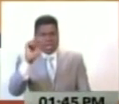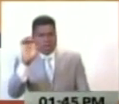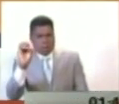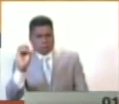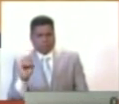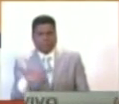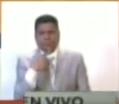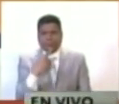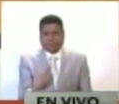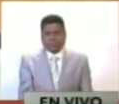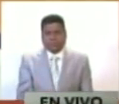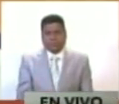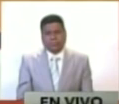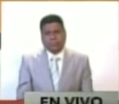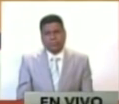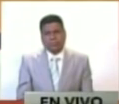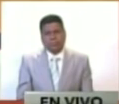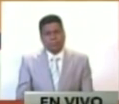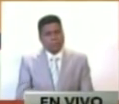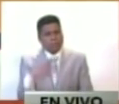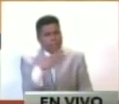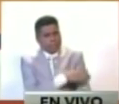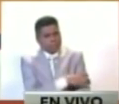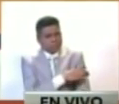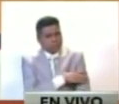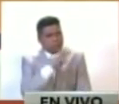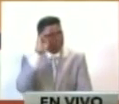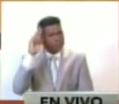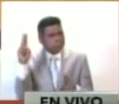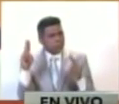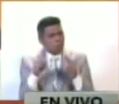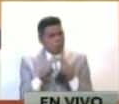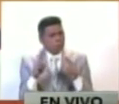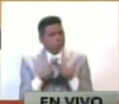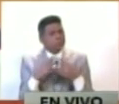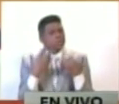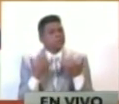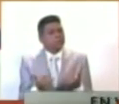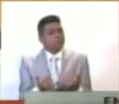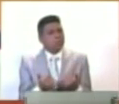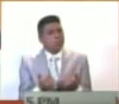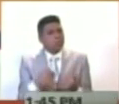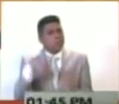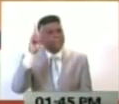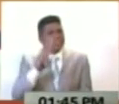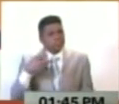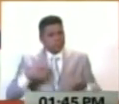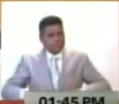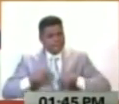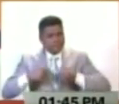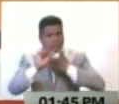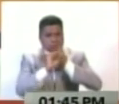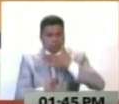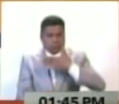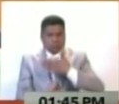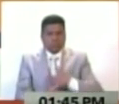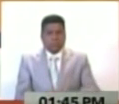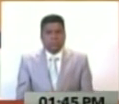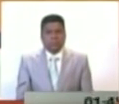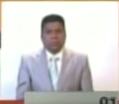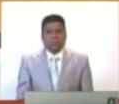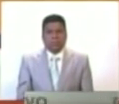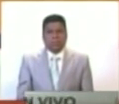opositor, que es reconocer la presidencia, en este caso de Venezuela, en el Mercosur. Es una